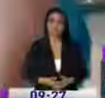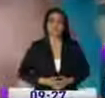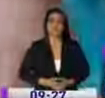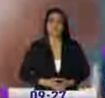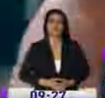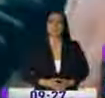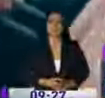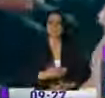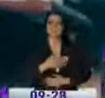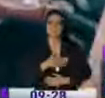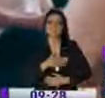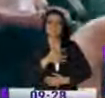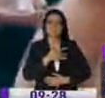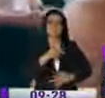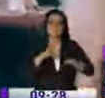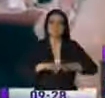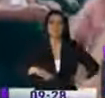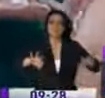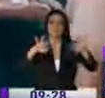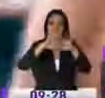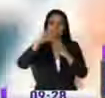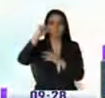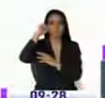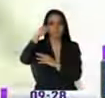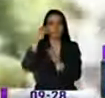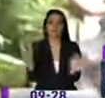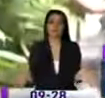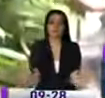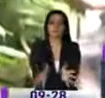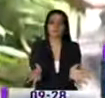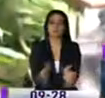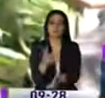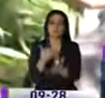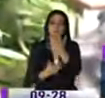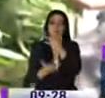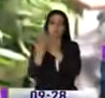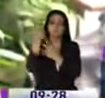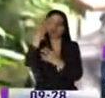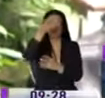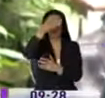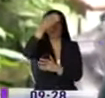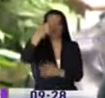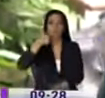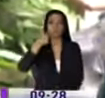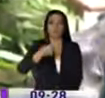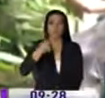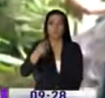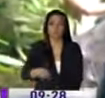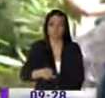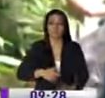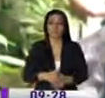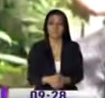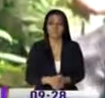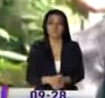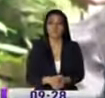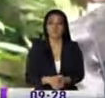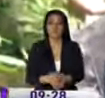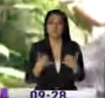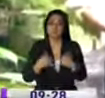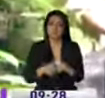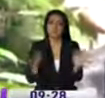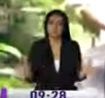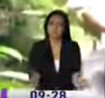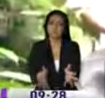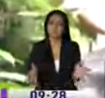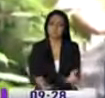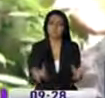mí muy importante recordar y fomentar nuestra antigüedad de la cultura Shuar, para nosotros seguir